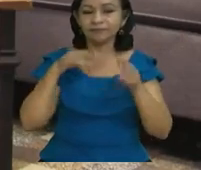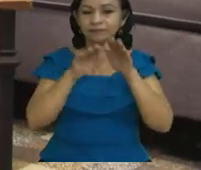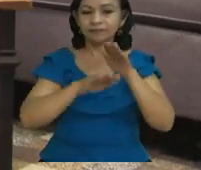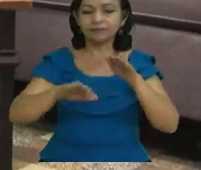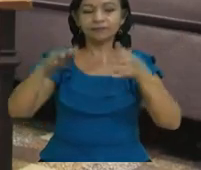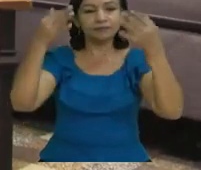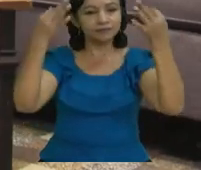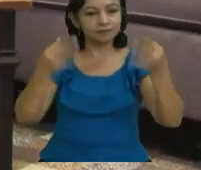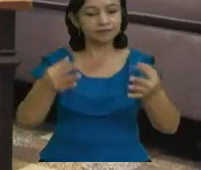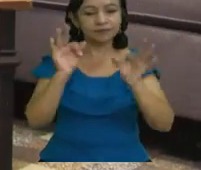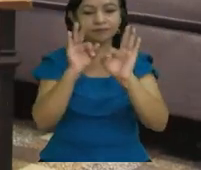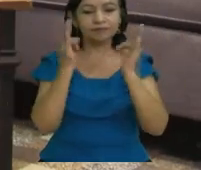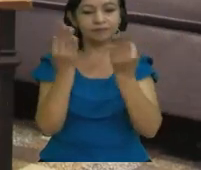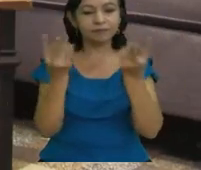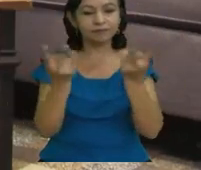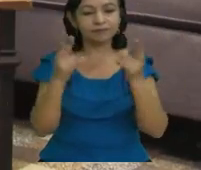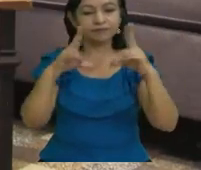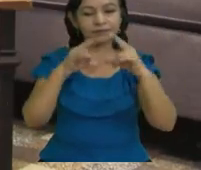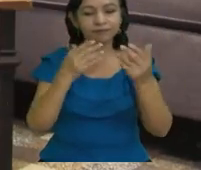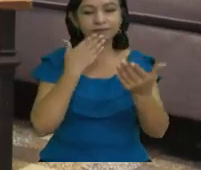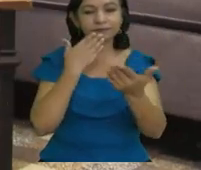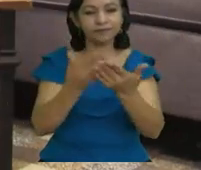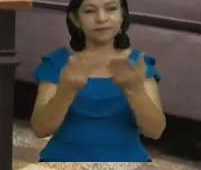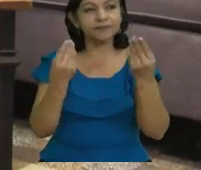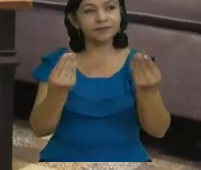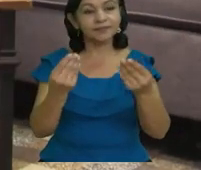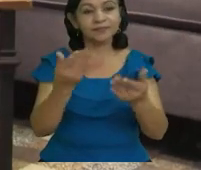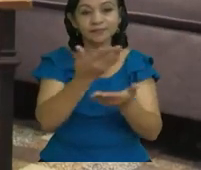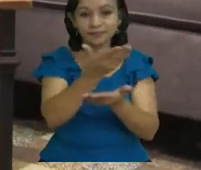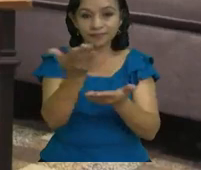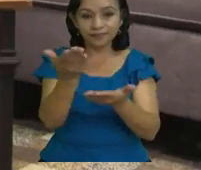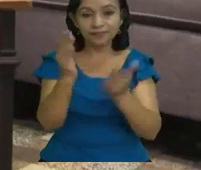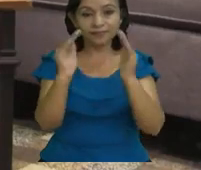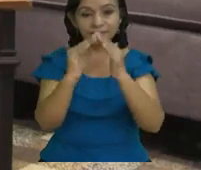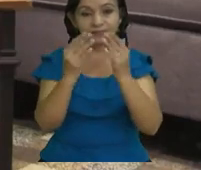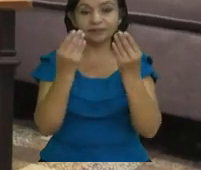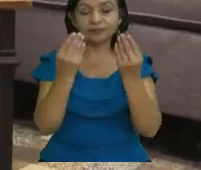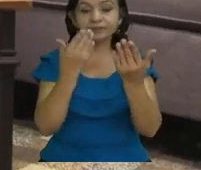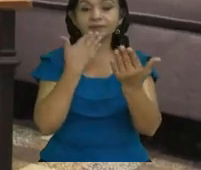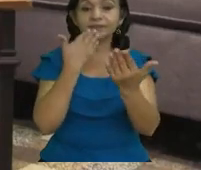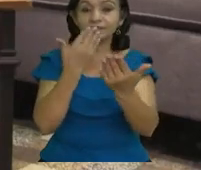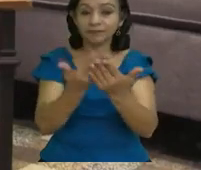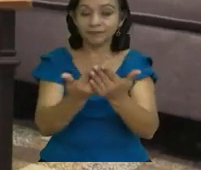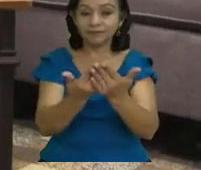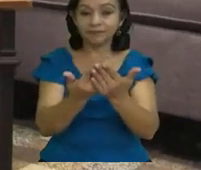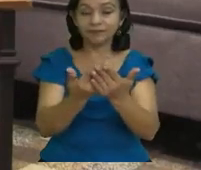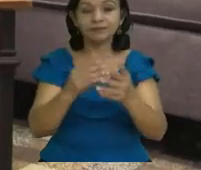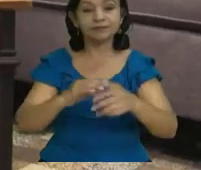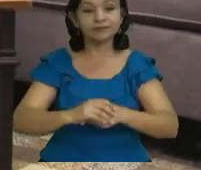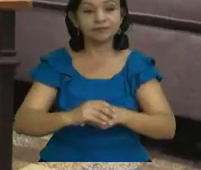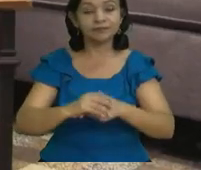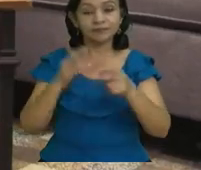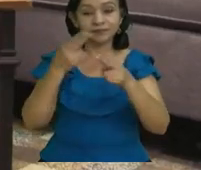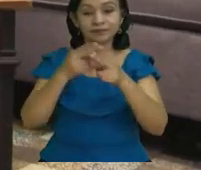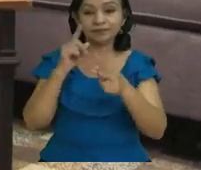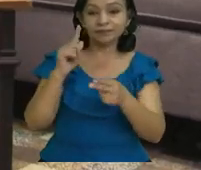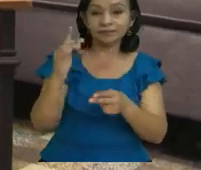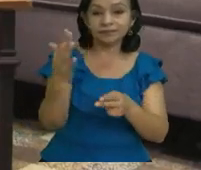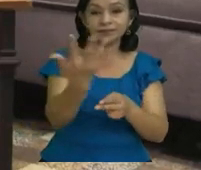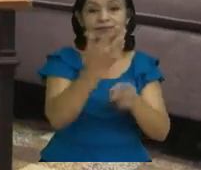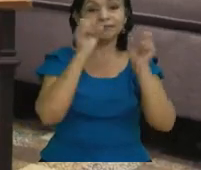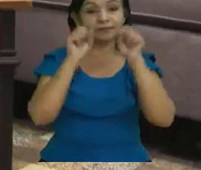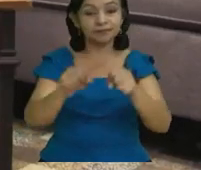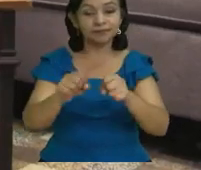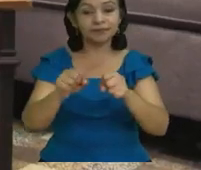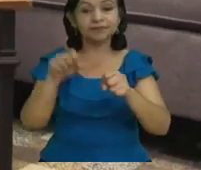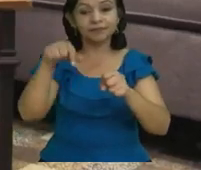estabilidad para las familias nicaragüenses. Muchas gracias, compañera. Claro que sea usted. Y a usted que esté en su hogar, muchísimas gracias por habernos acompañado. A nombre de todo el equipo que hace posible